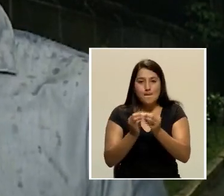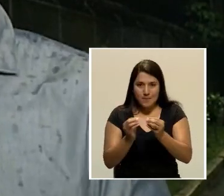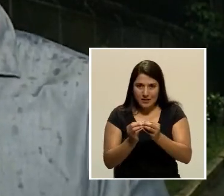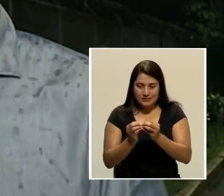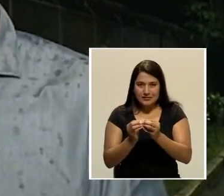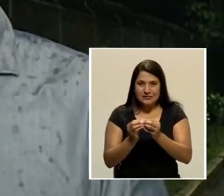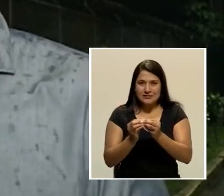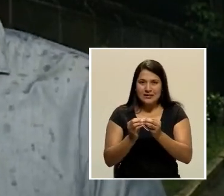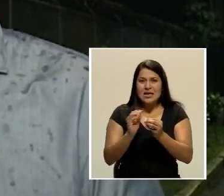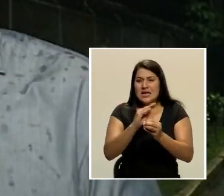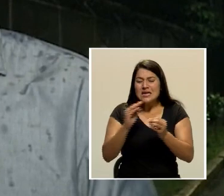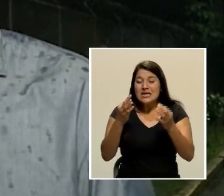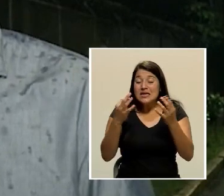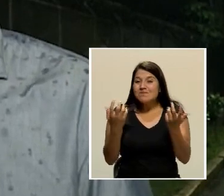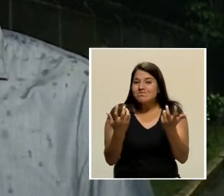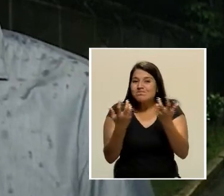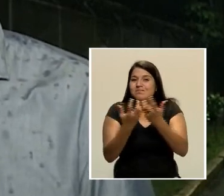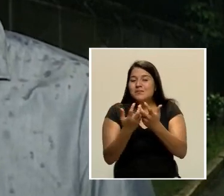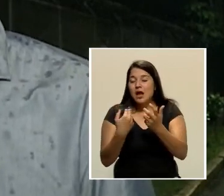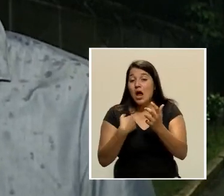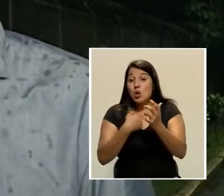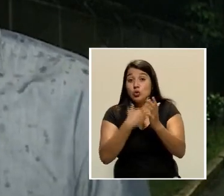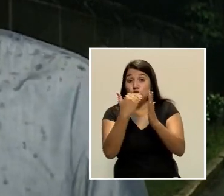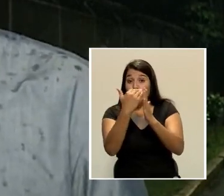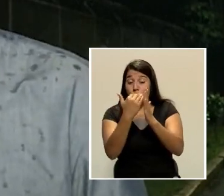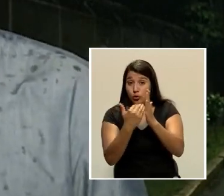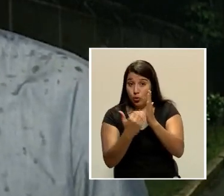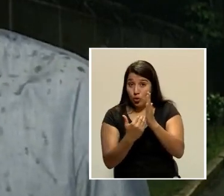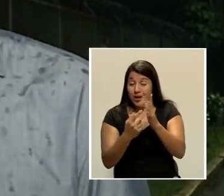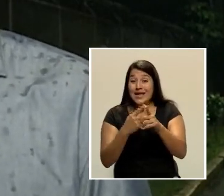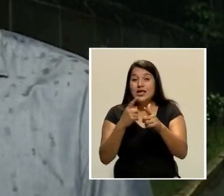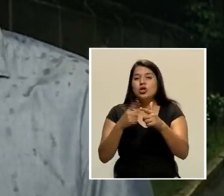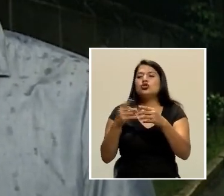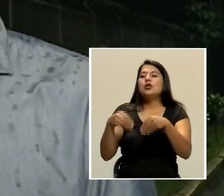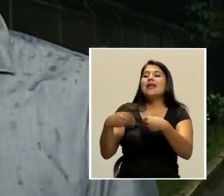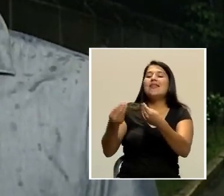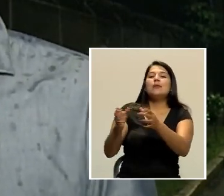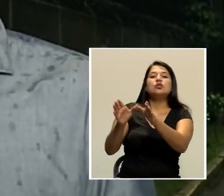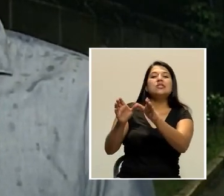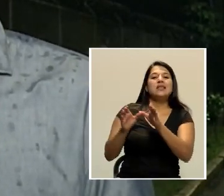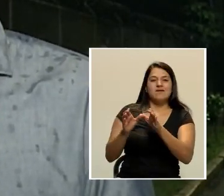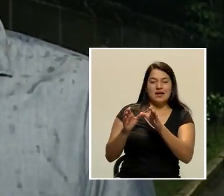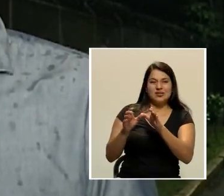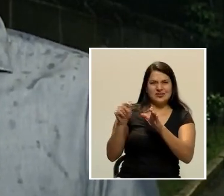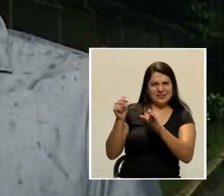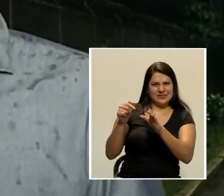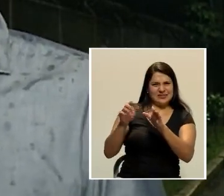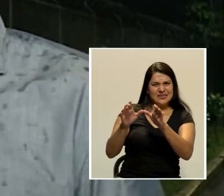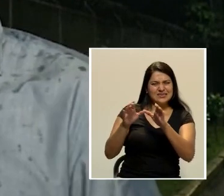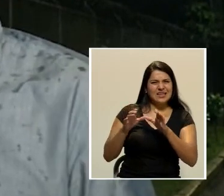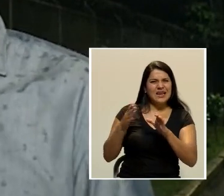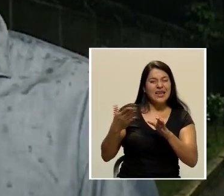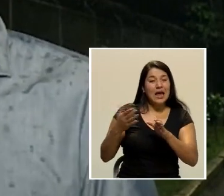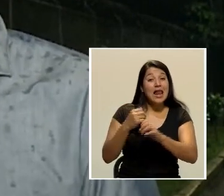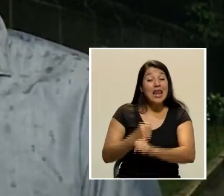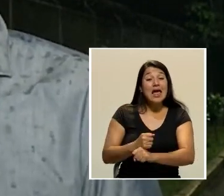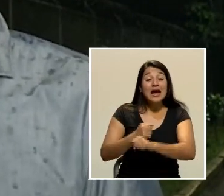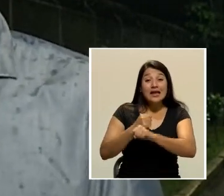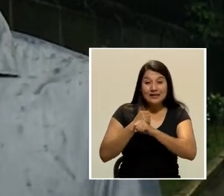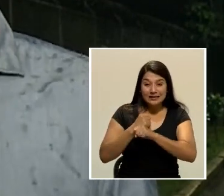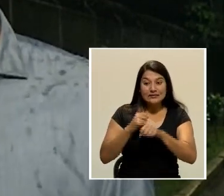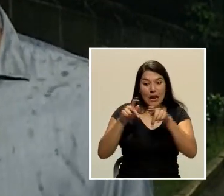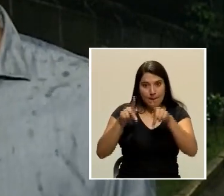los protocolos. No estamos haciendo el presente para cerrar, sino para revisar los protocolos. Si la persona cumple con el protocolo, pero además hace un paso